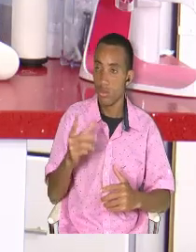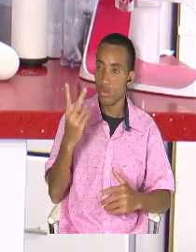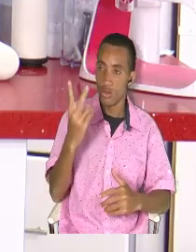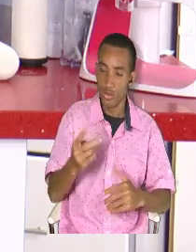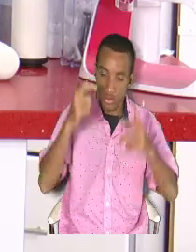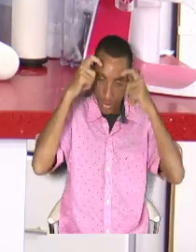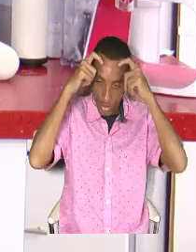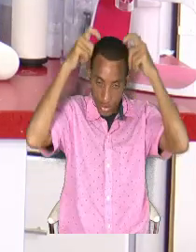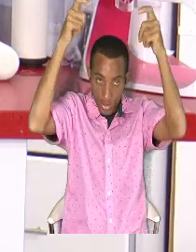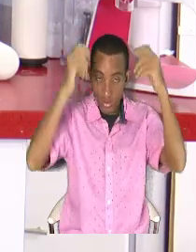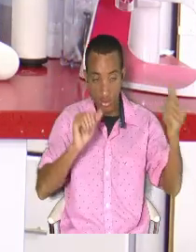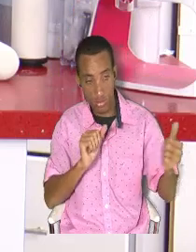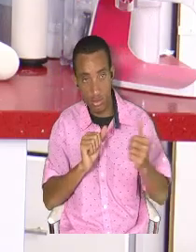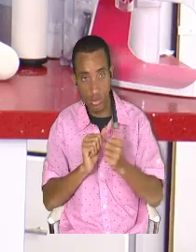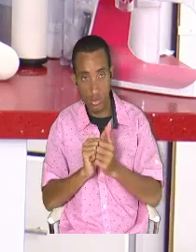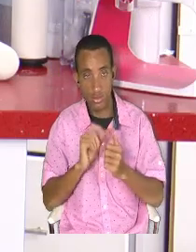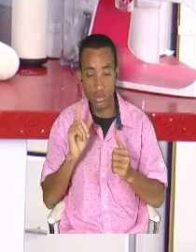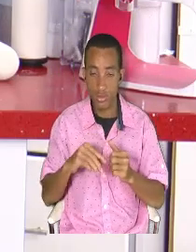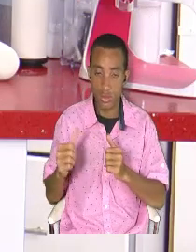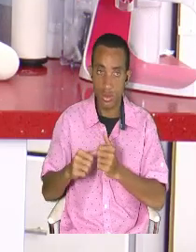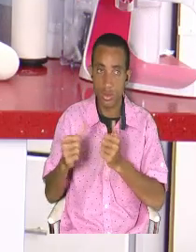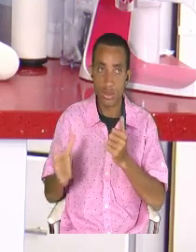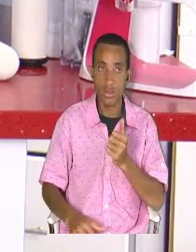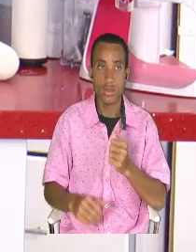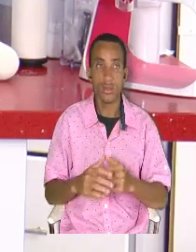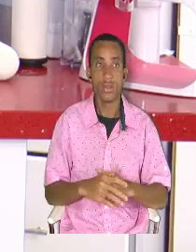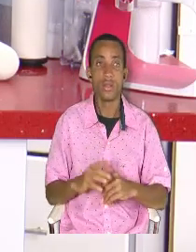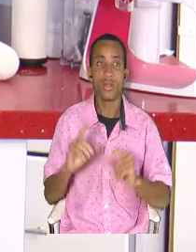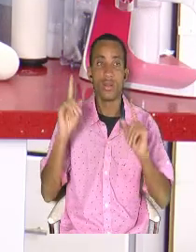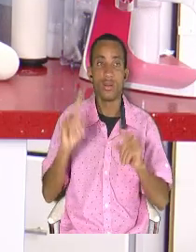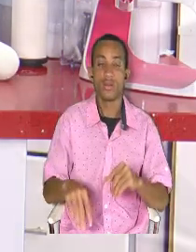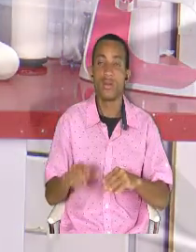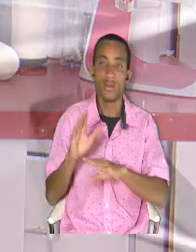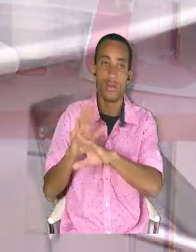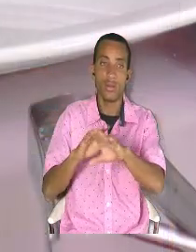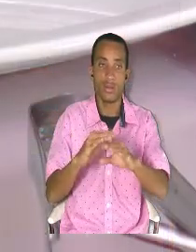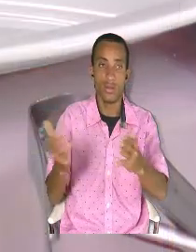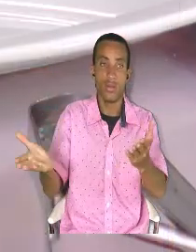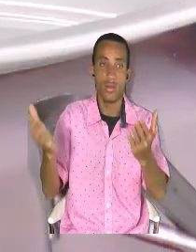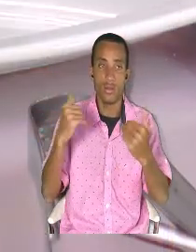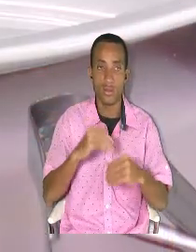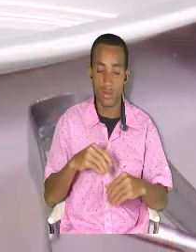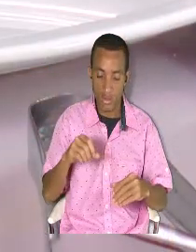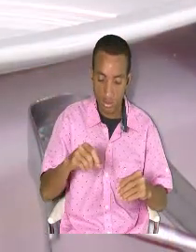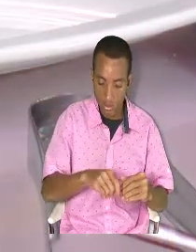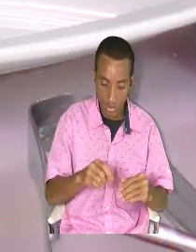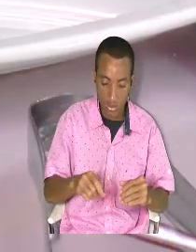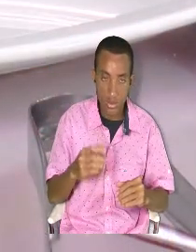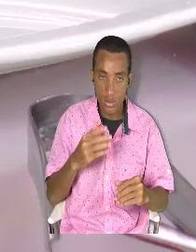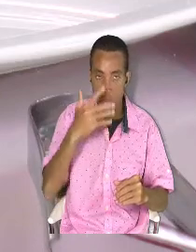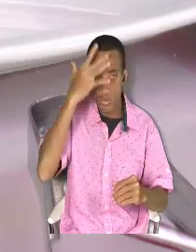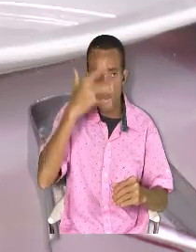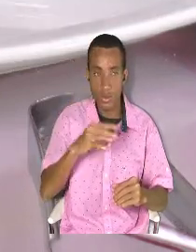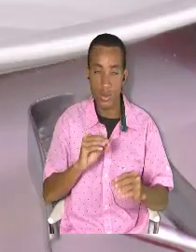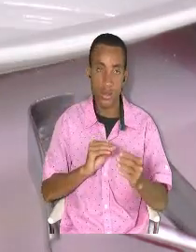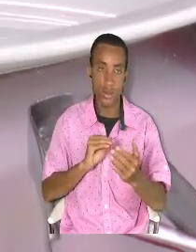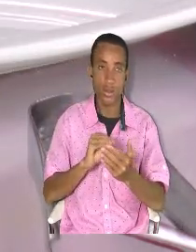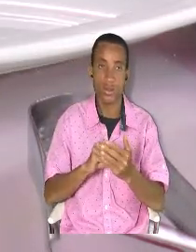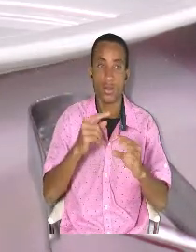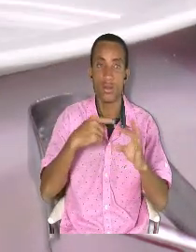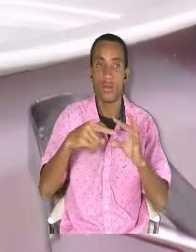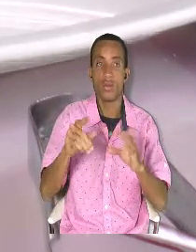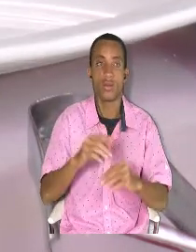receta, o ellos sean mis auxiliares, ya saben, tienen toda la invitación para que nos escriban por el fanpage o nos llamen por nuestra línea telefónica que